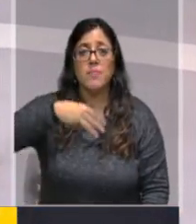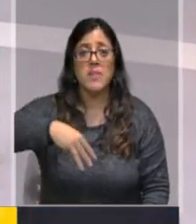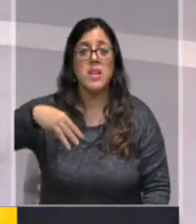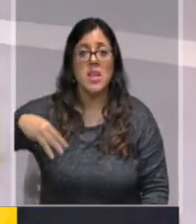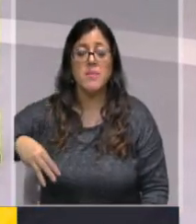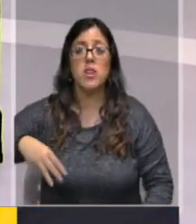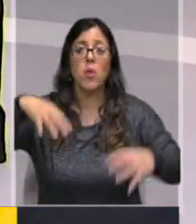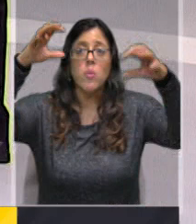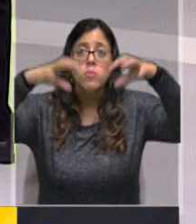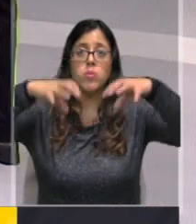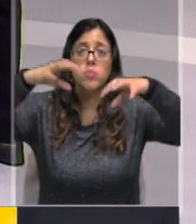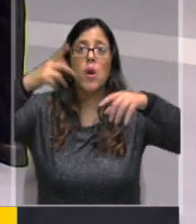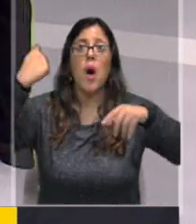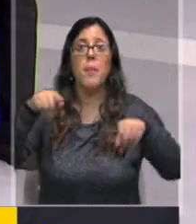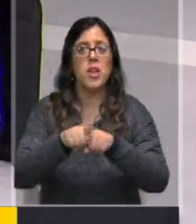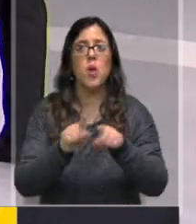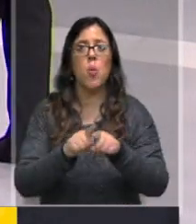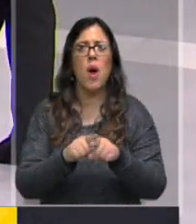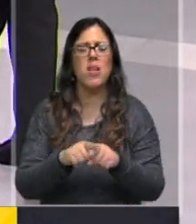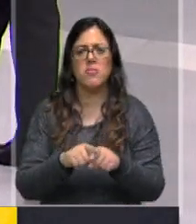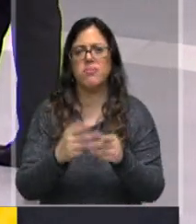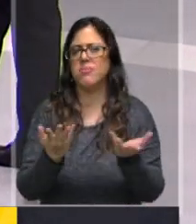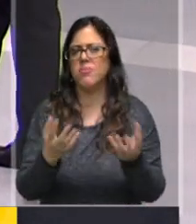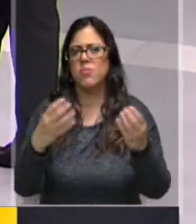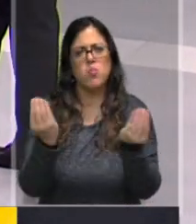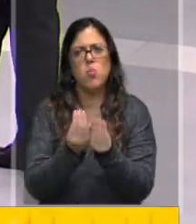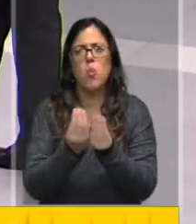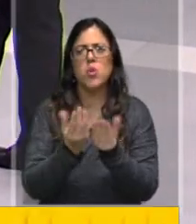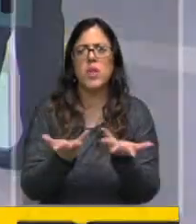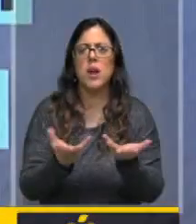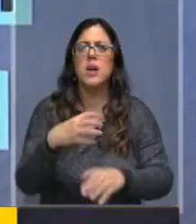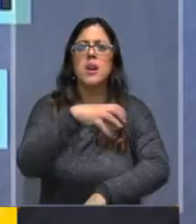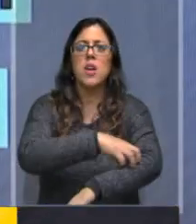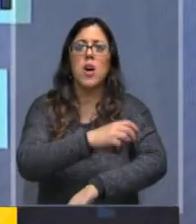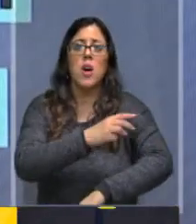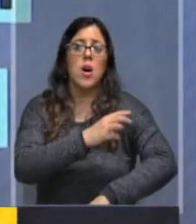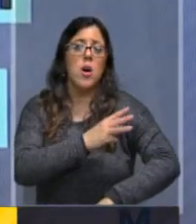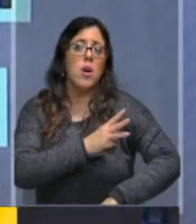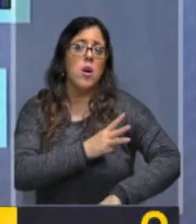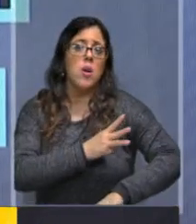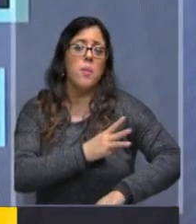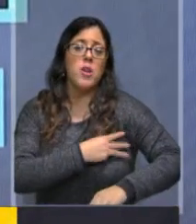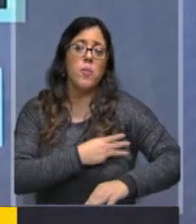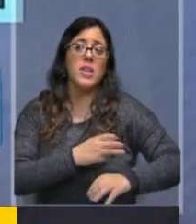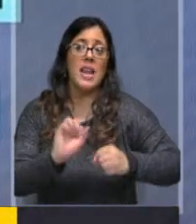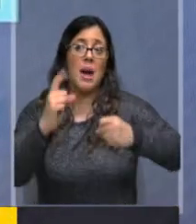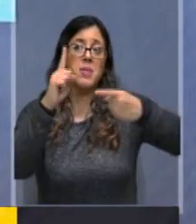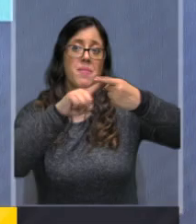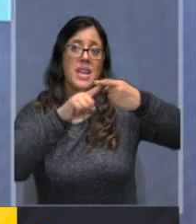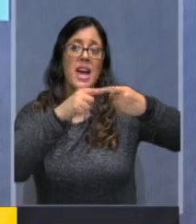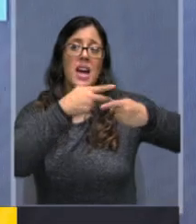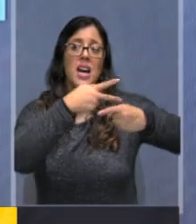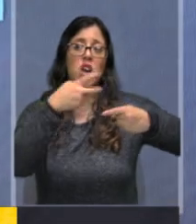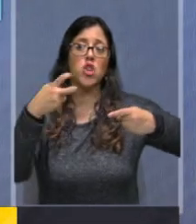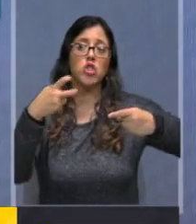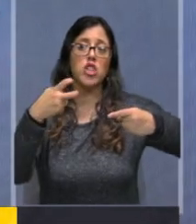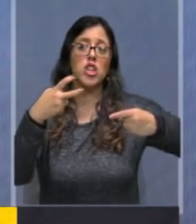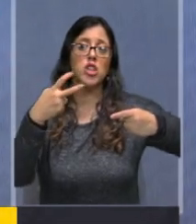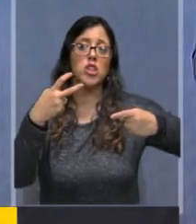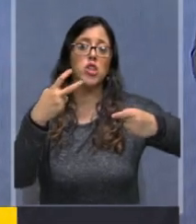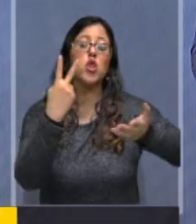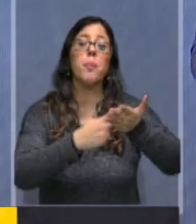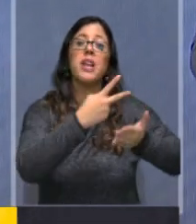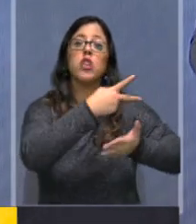altura también cayó harta agua. ¿Qué pasó en la región metropolitana? En el glaciar San Francisco, 2.220 metros sobre el nivel del